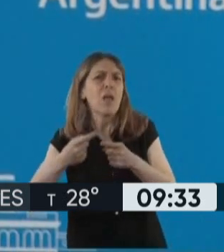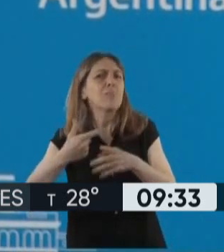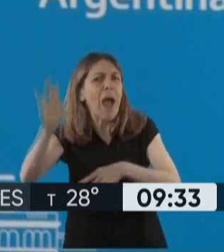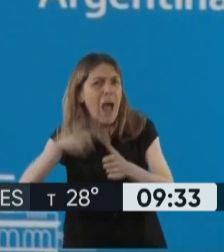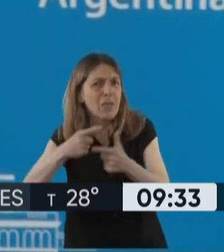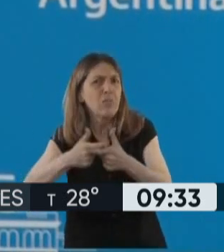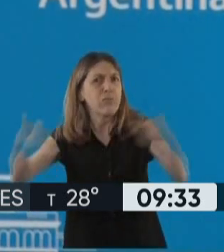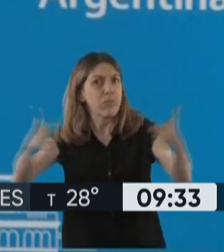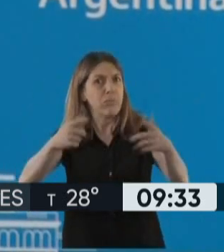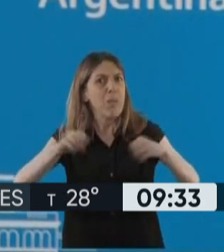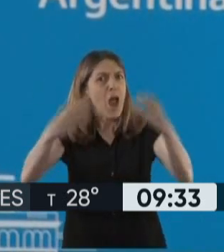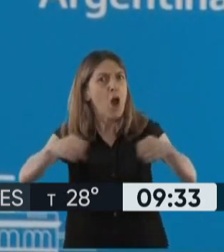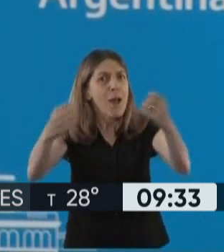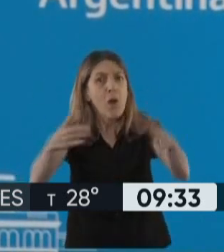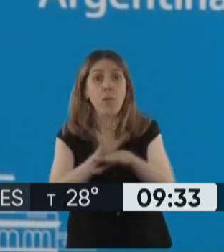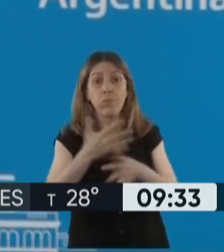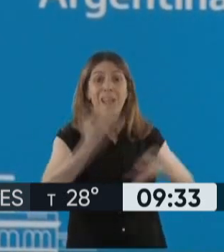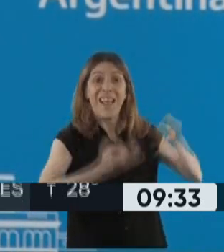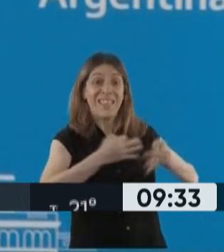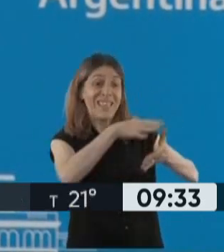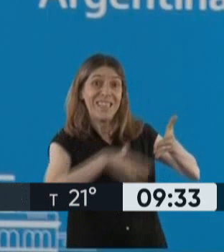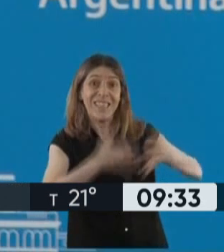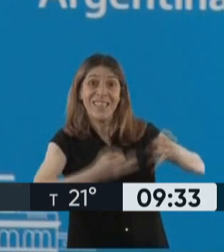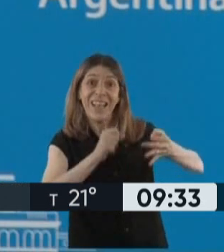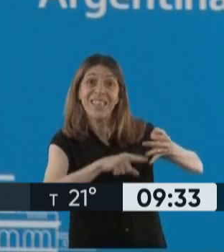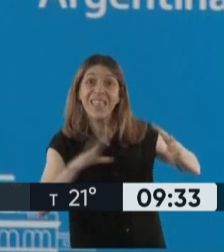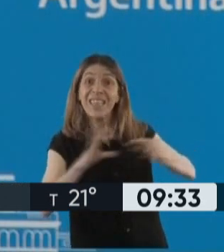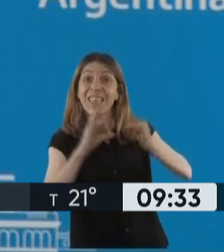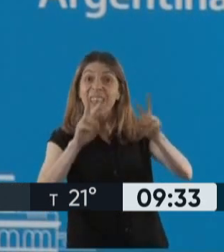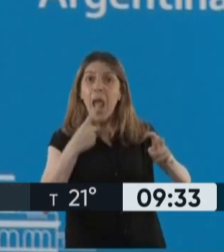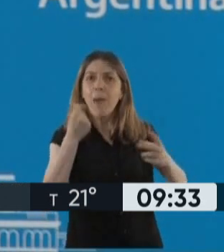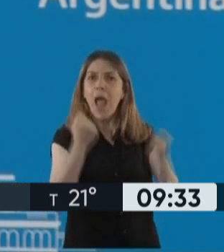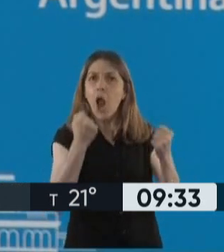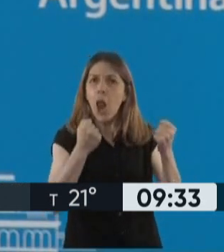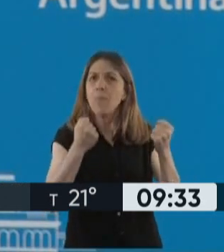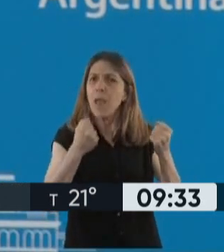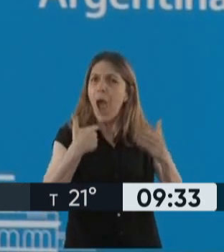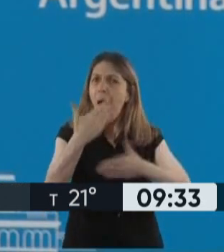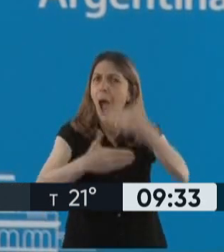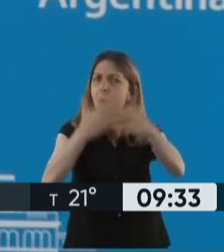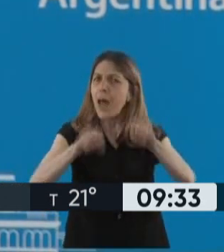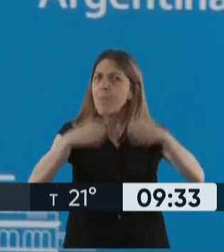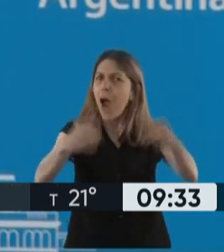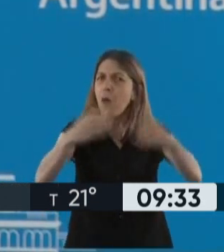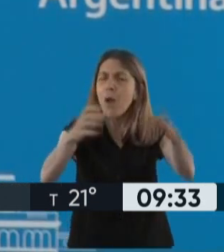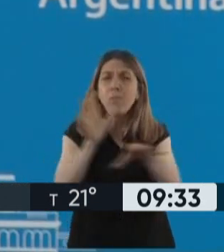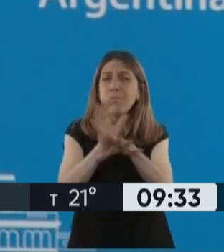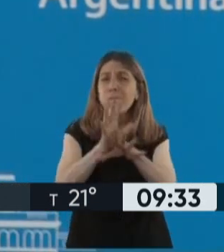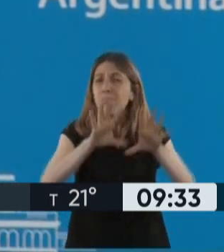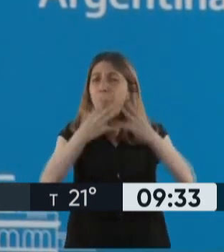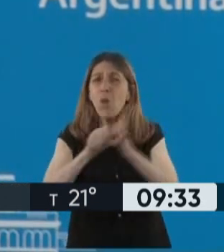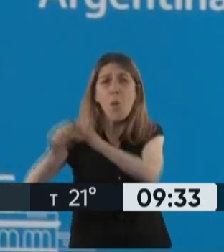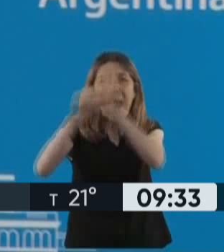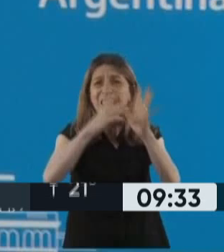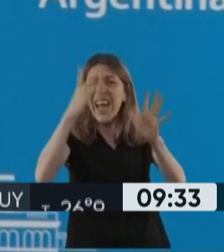sentir que las cifras económicas están creciendo de manera que en algunos casos son récord en el mundo. Para que